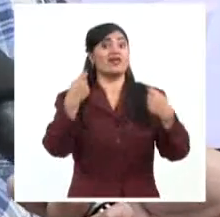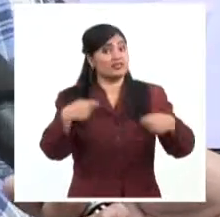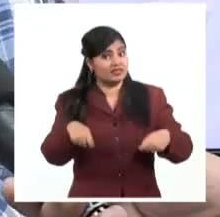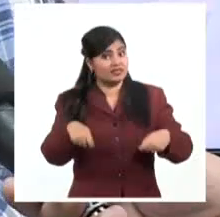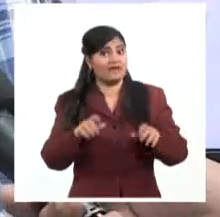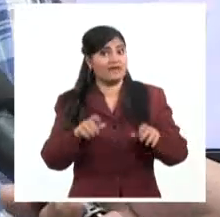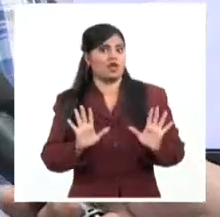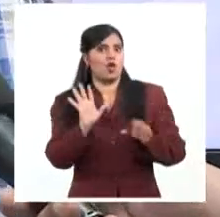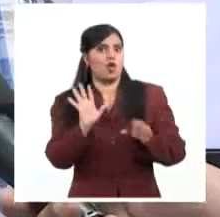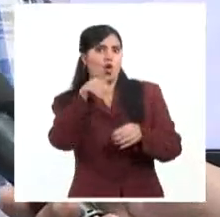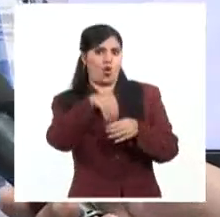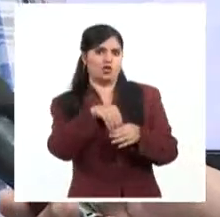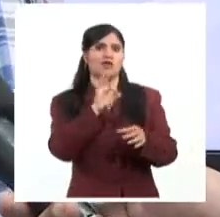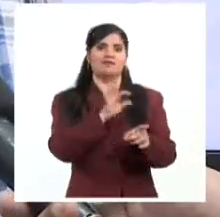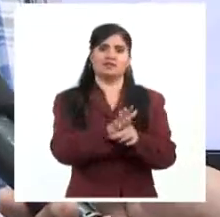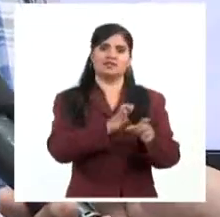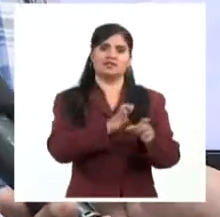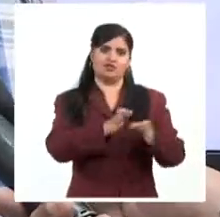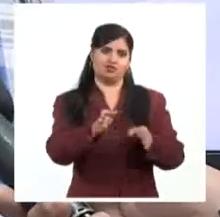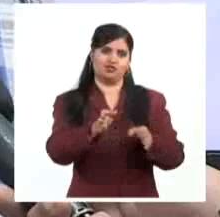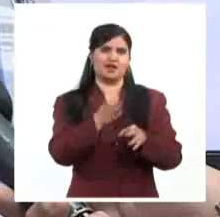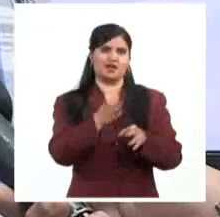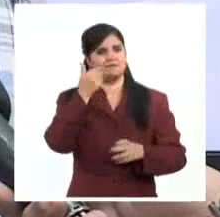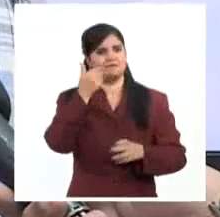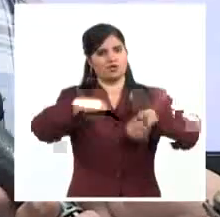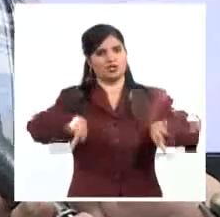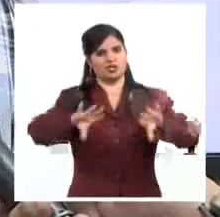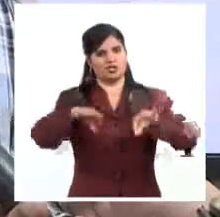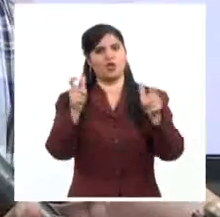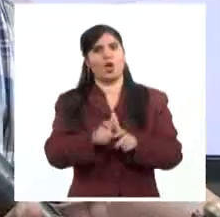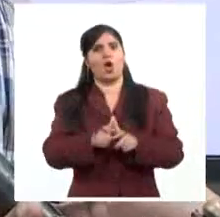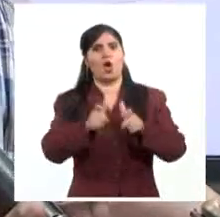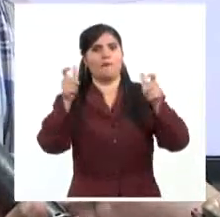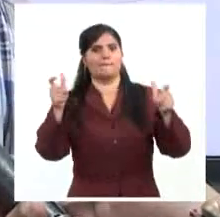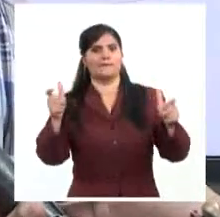hoy de la generación térmica, la condición debe ir mejorando a partir del día de hoy.